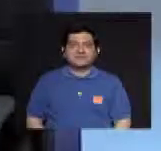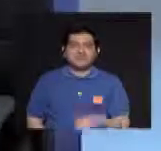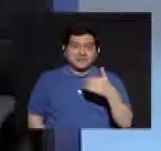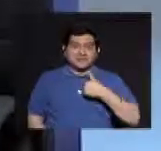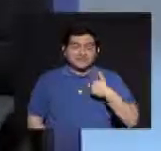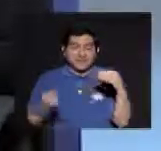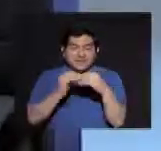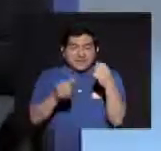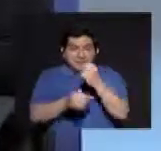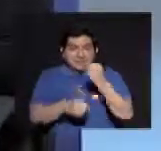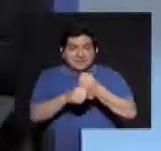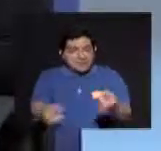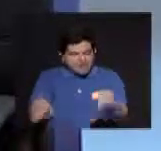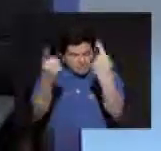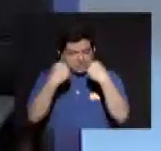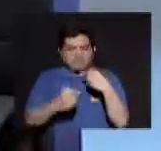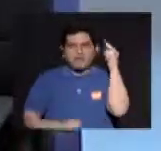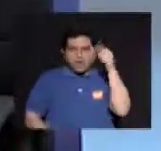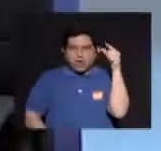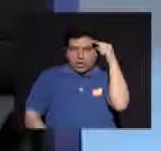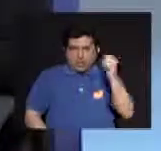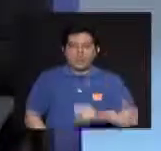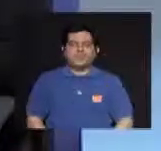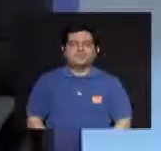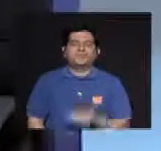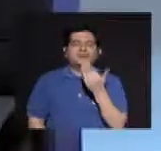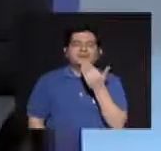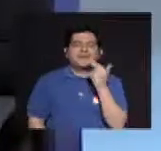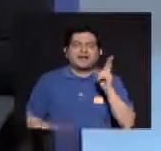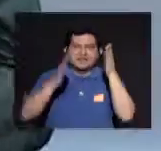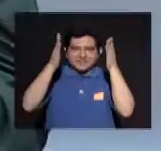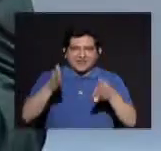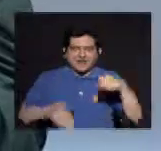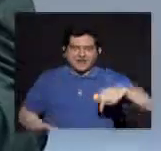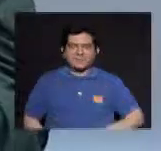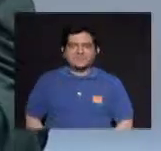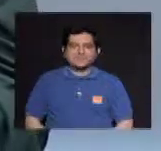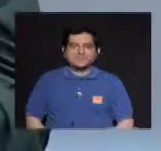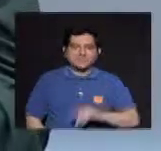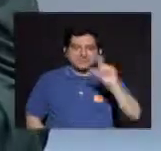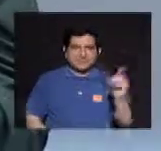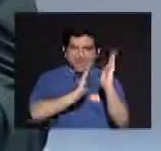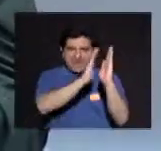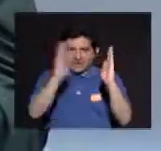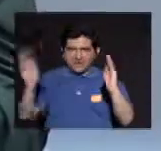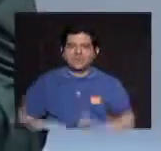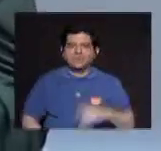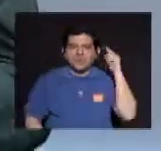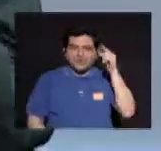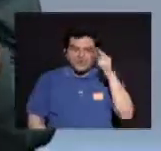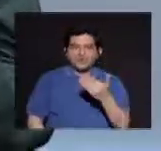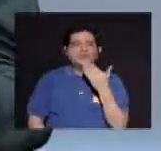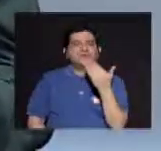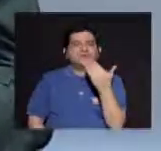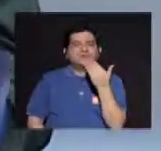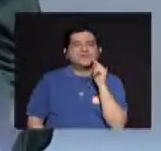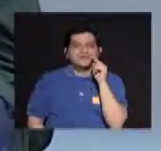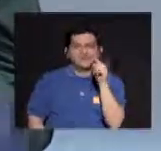ojalá que si tienen más productos que los traigan. Por supuesto. Gracias a los compañeros del set de Lunes de Cinemateca y